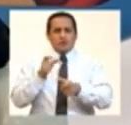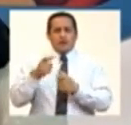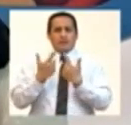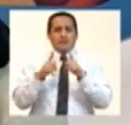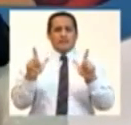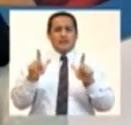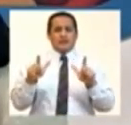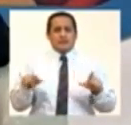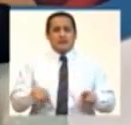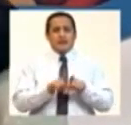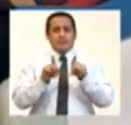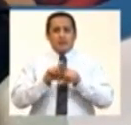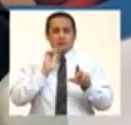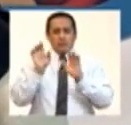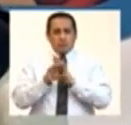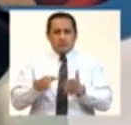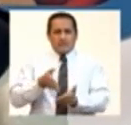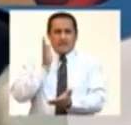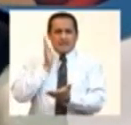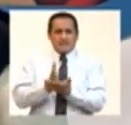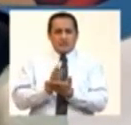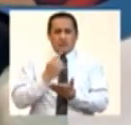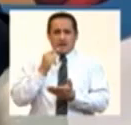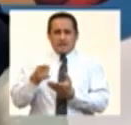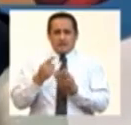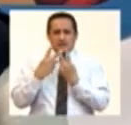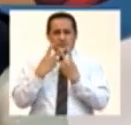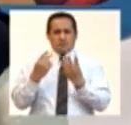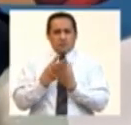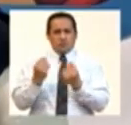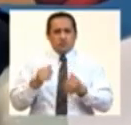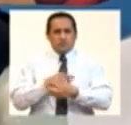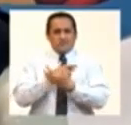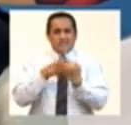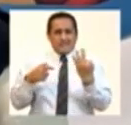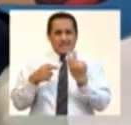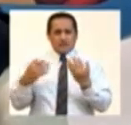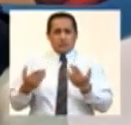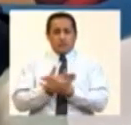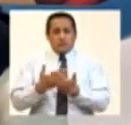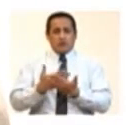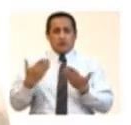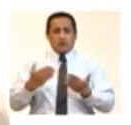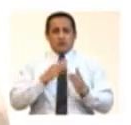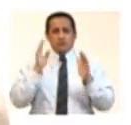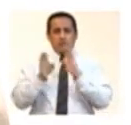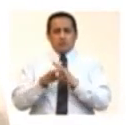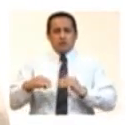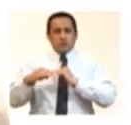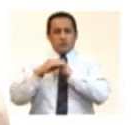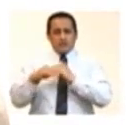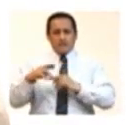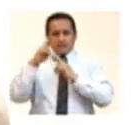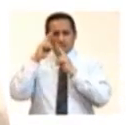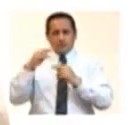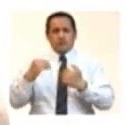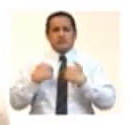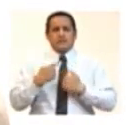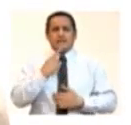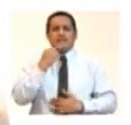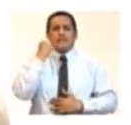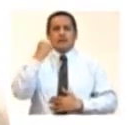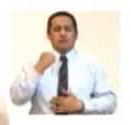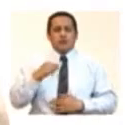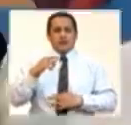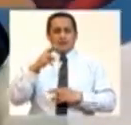de los privados de libertad. Entonces, esta sentencia ha establecido 3 nuevos criterios. Claro, ¿verdad? es que la democracia en realidad también